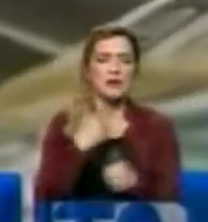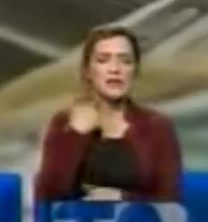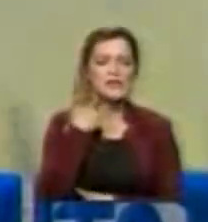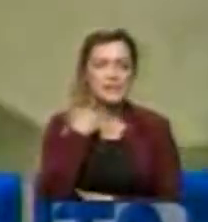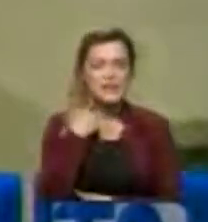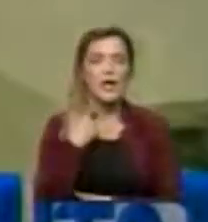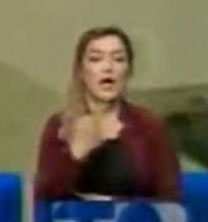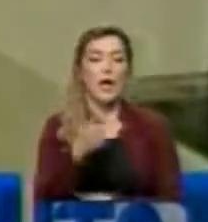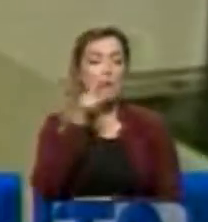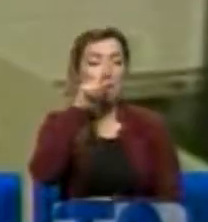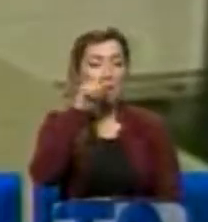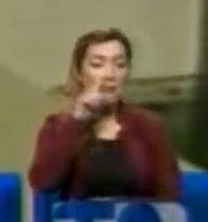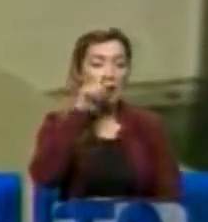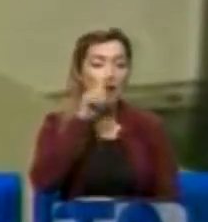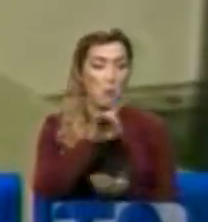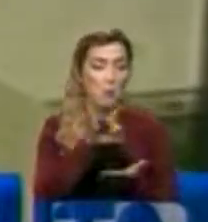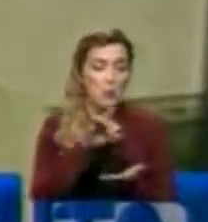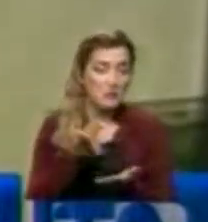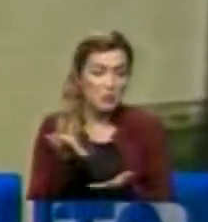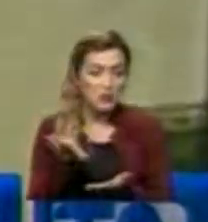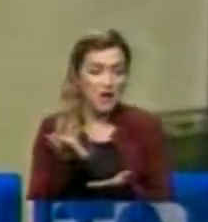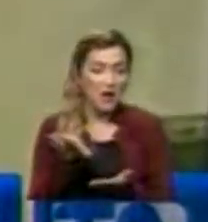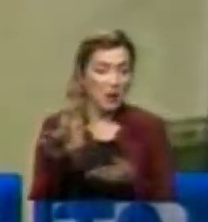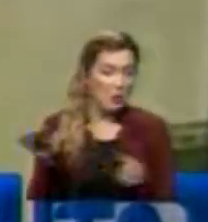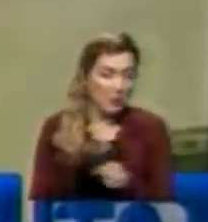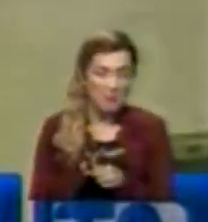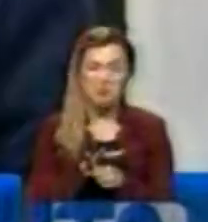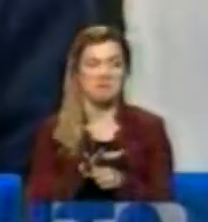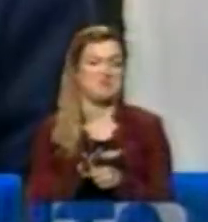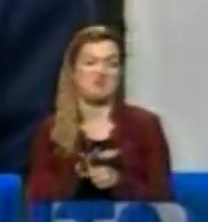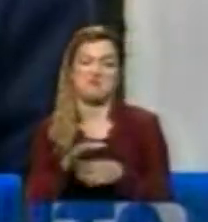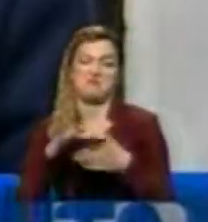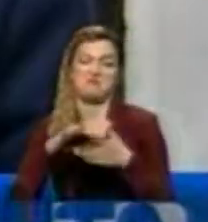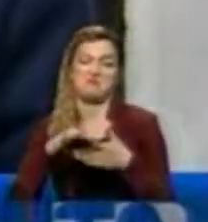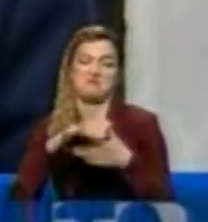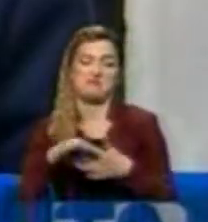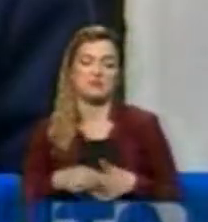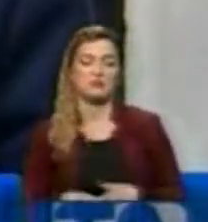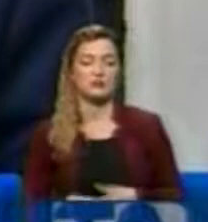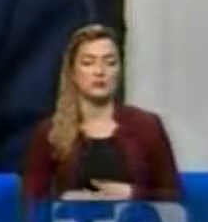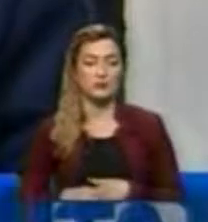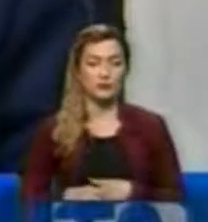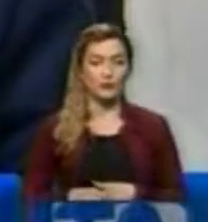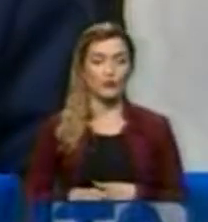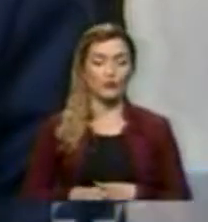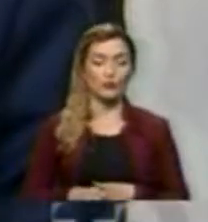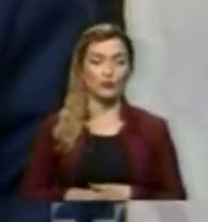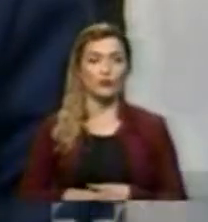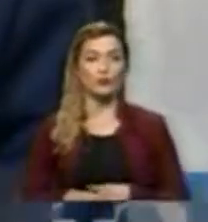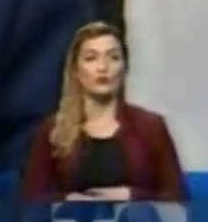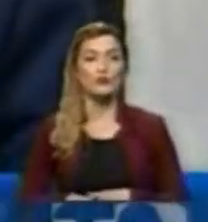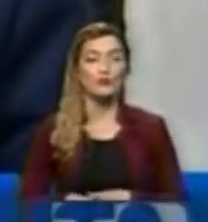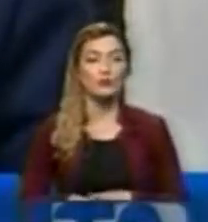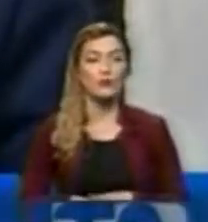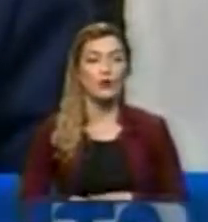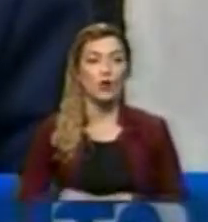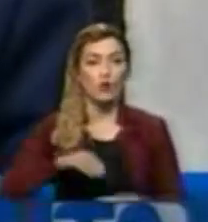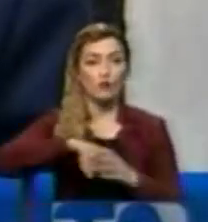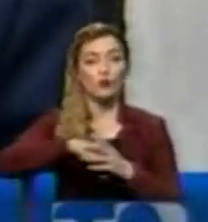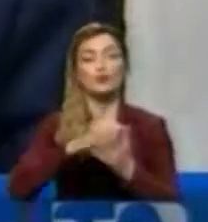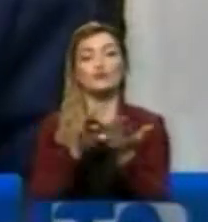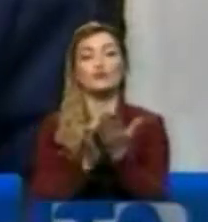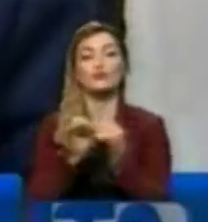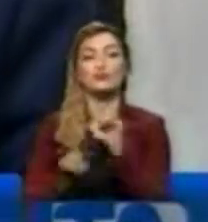del Estado sigue siendo materia pendiente. Y por otro lado, se esperaba también que con los desembolsos del Fondo